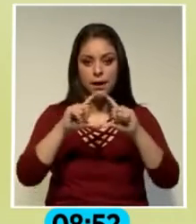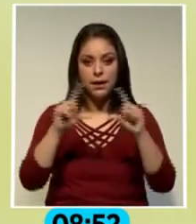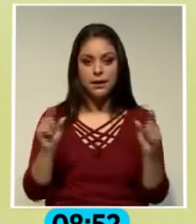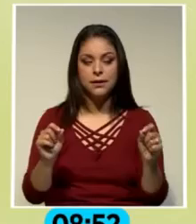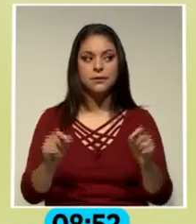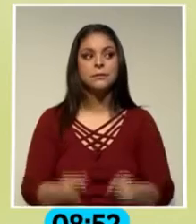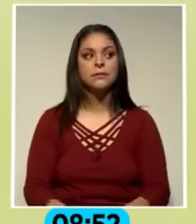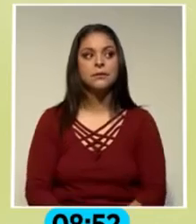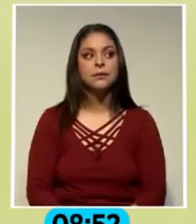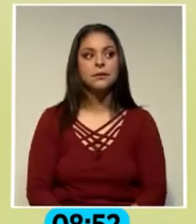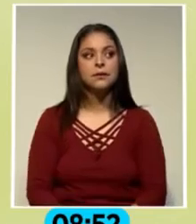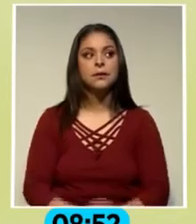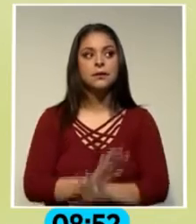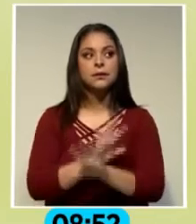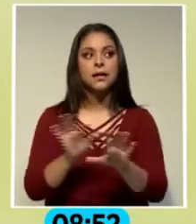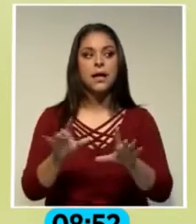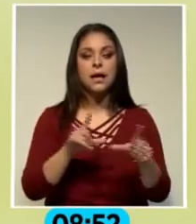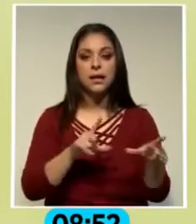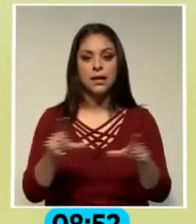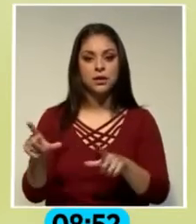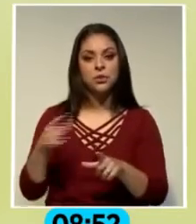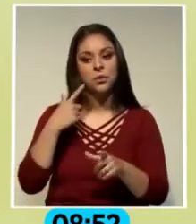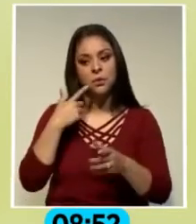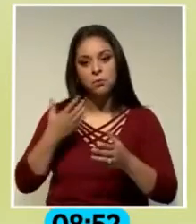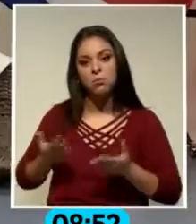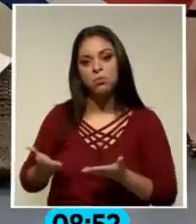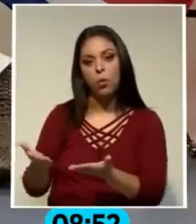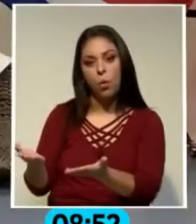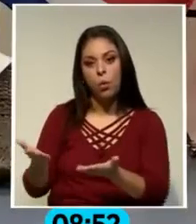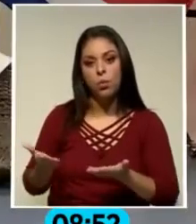Y ahora que están listas, las llevaremos al horno.